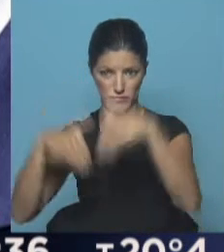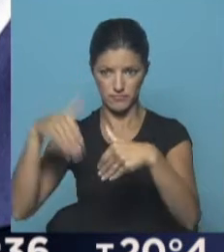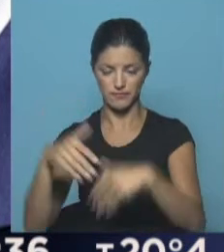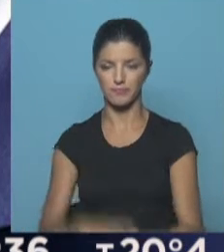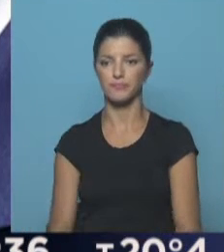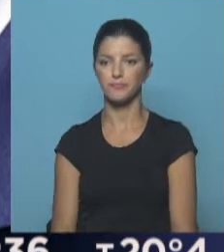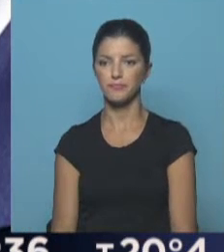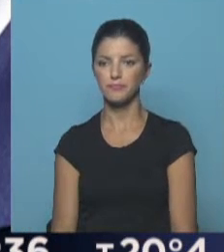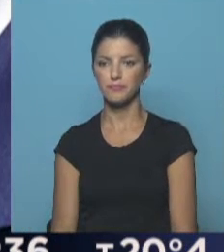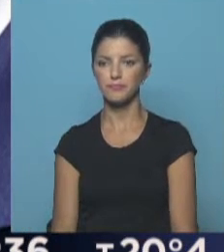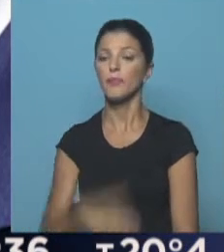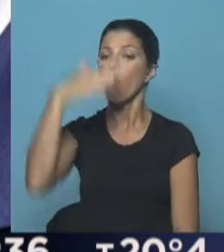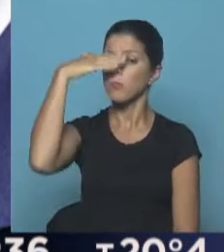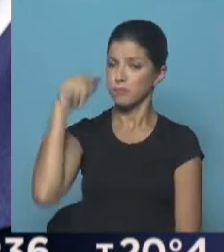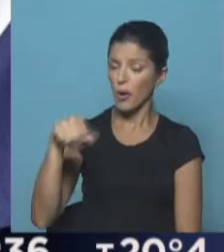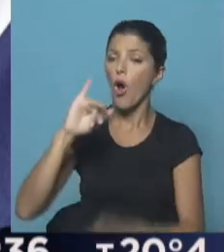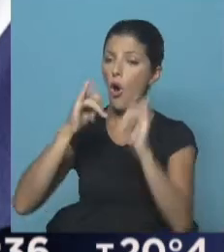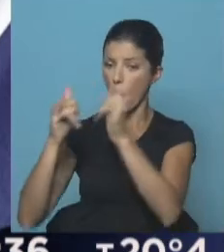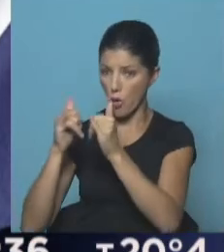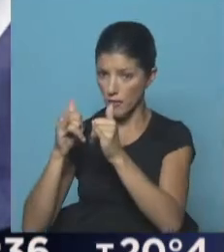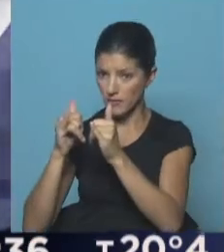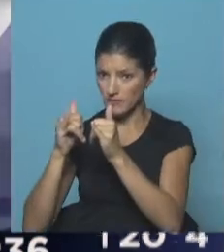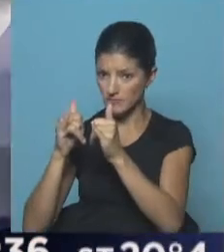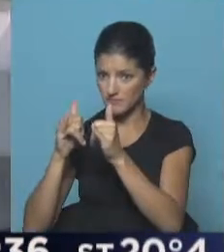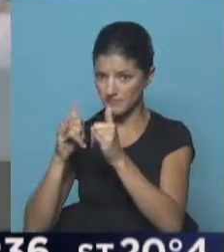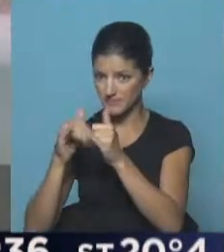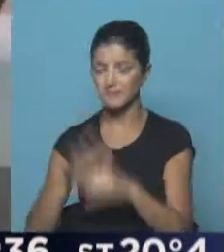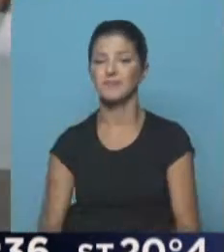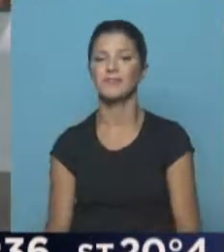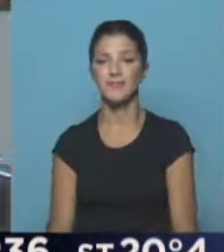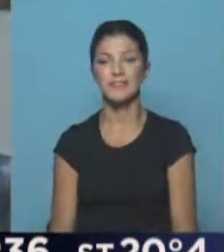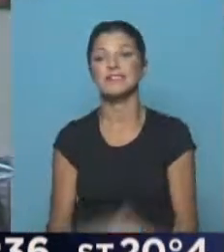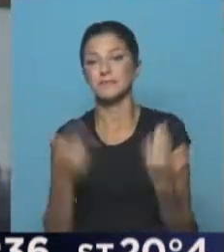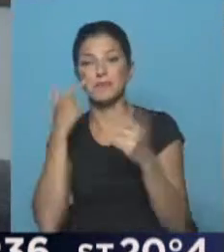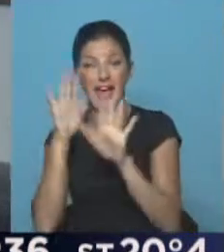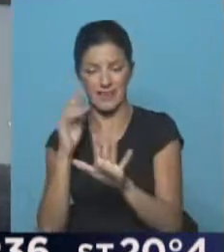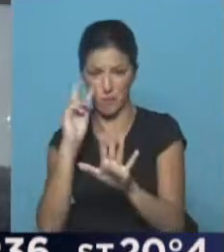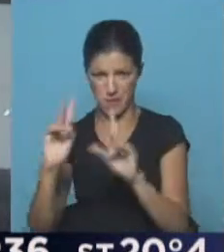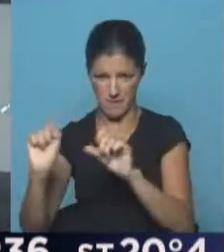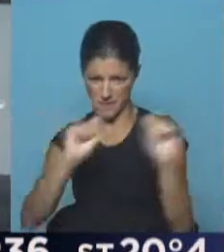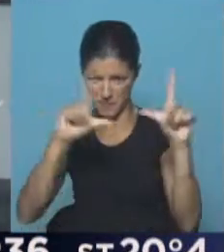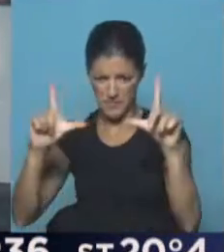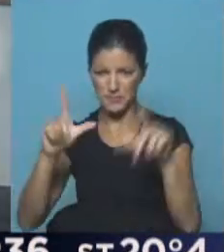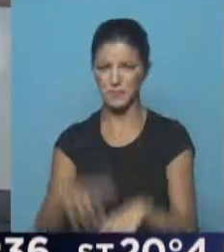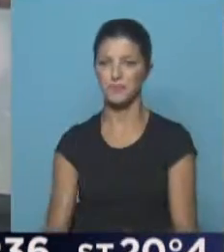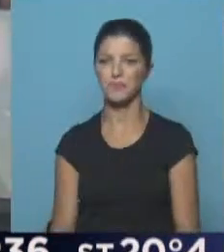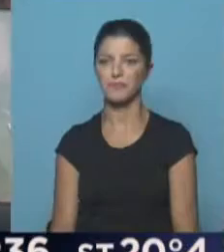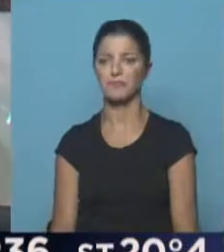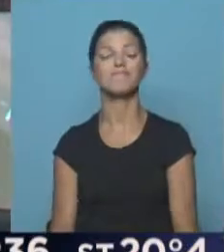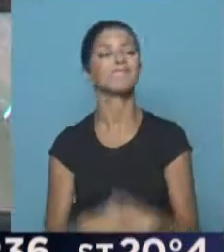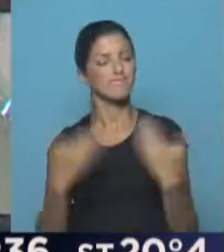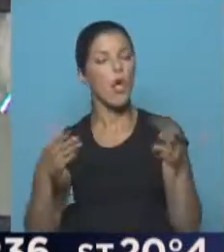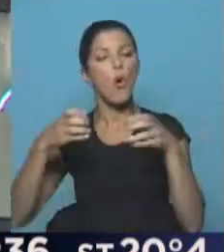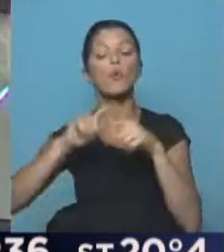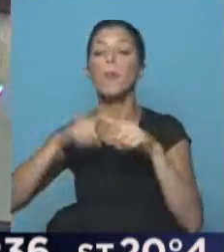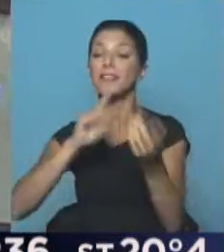elecciones. El joven Trudeau holandés, finalmente, entonces, ahí teníamos la imagen, ¿no? Bueno, es que las fuerzas de izquierda, las